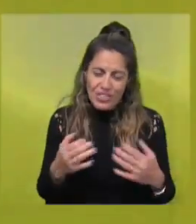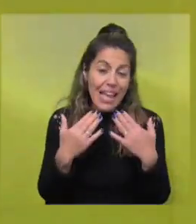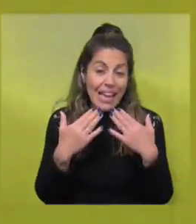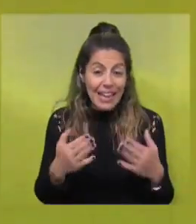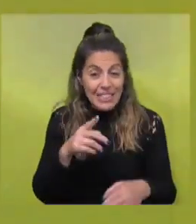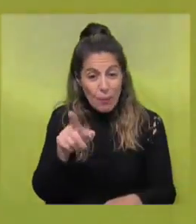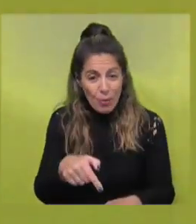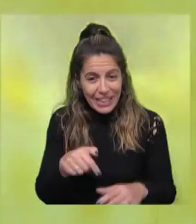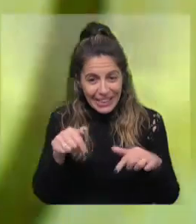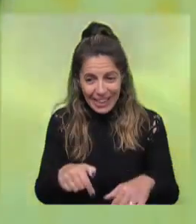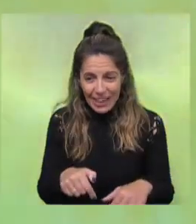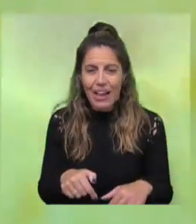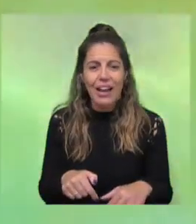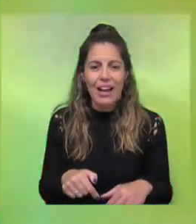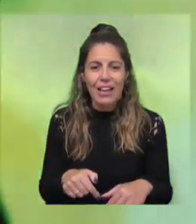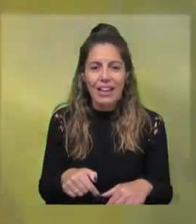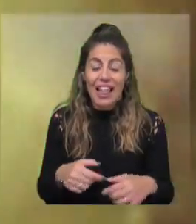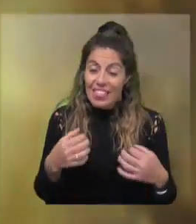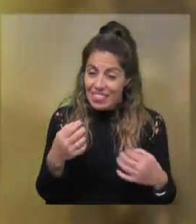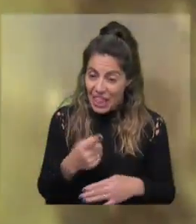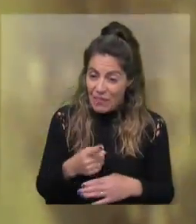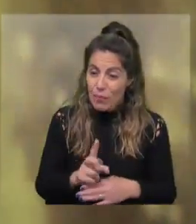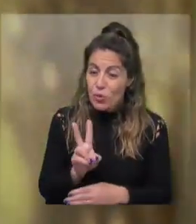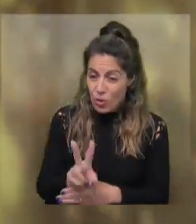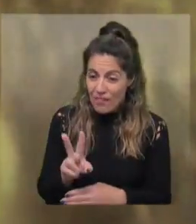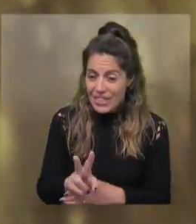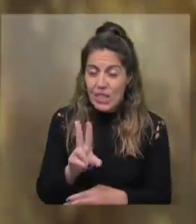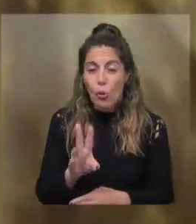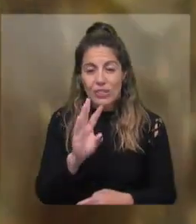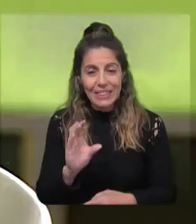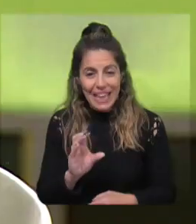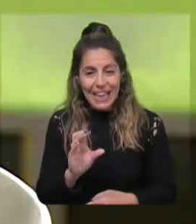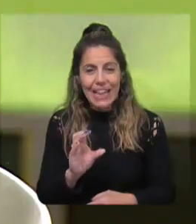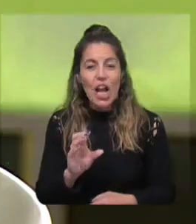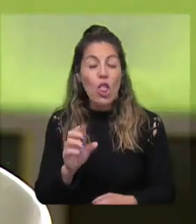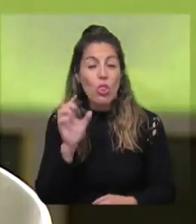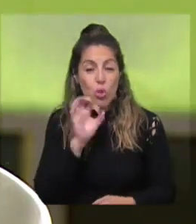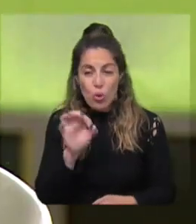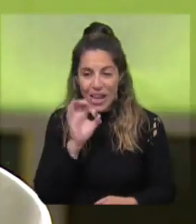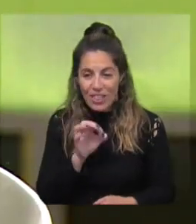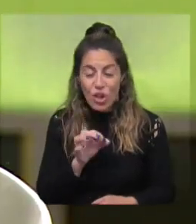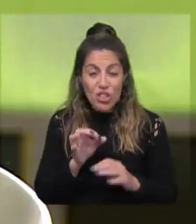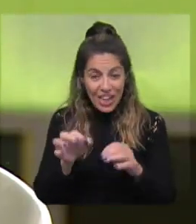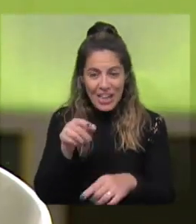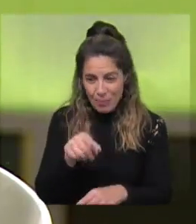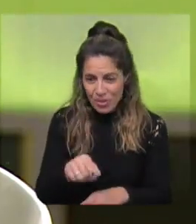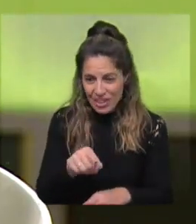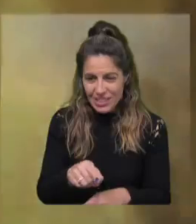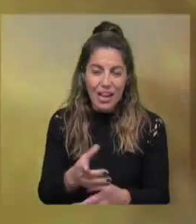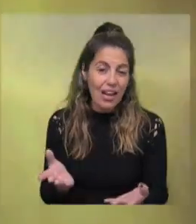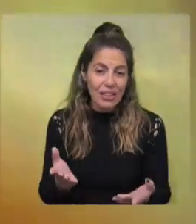por venirse hasta acá. Debemos una visita a UTEC Durazno y ya nos llegaremos por allá. Así que bueno, y